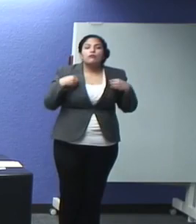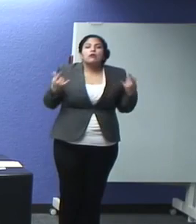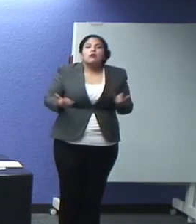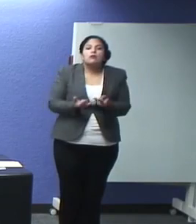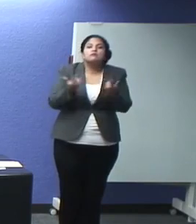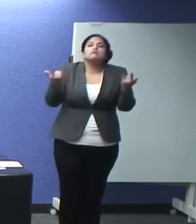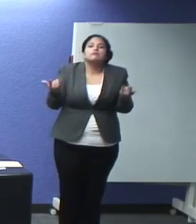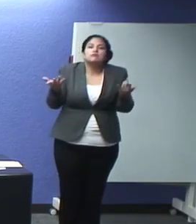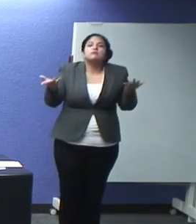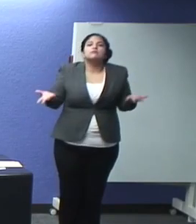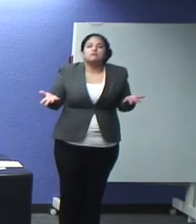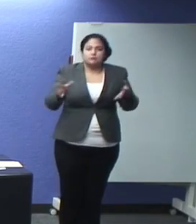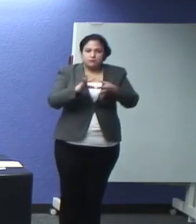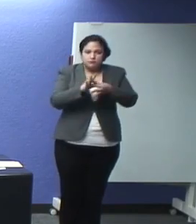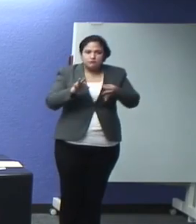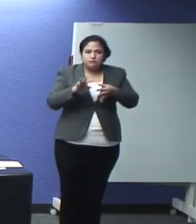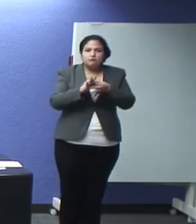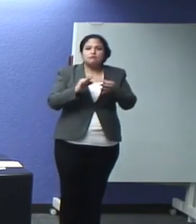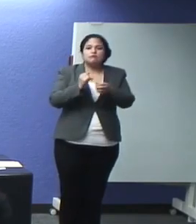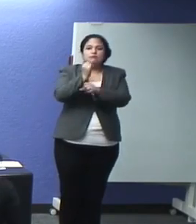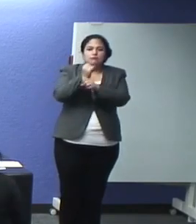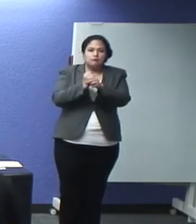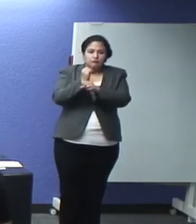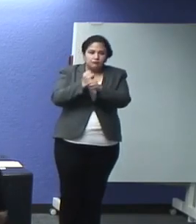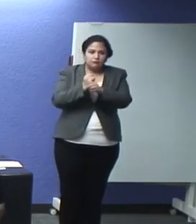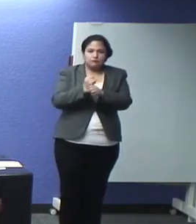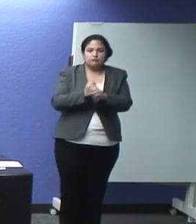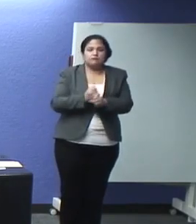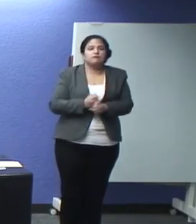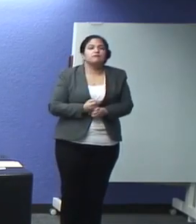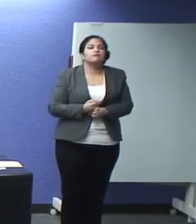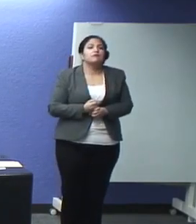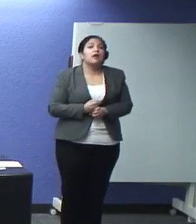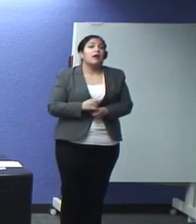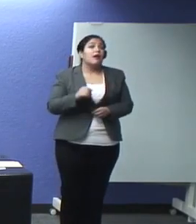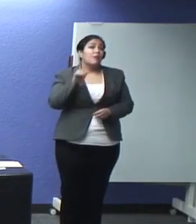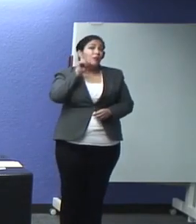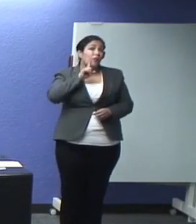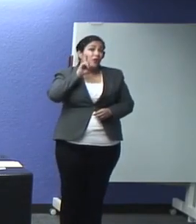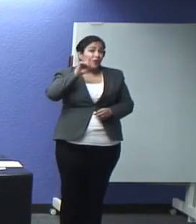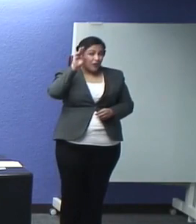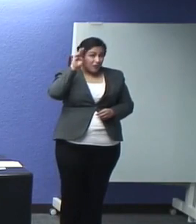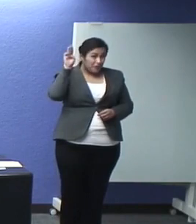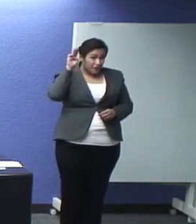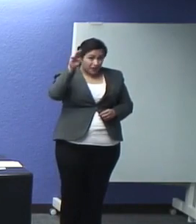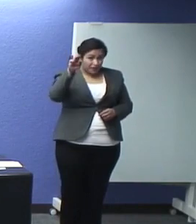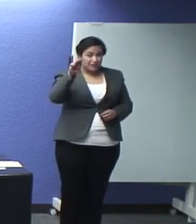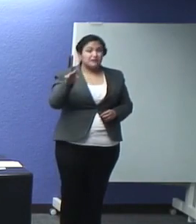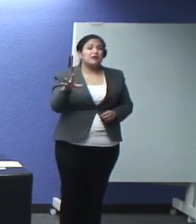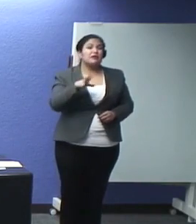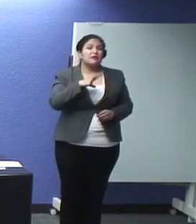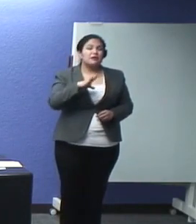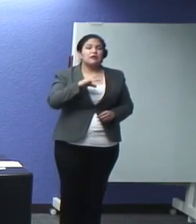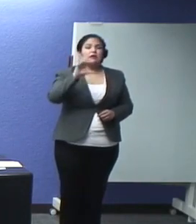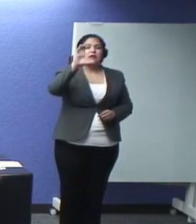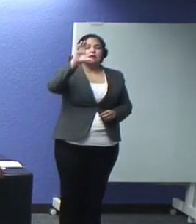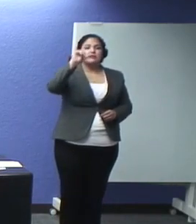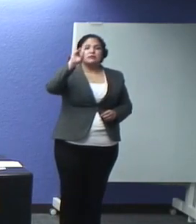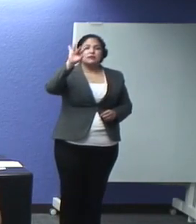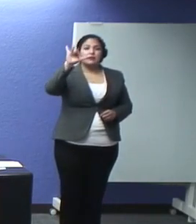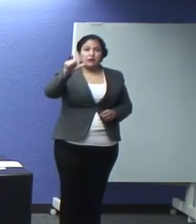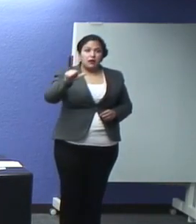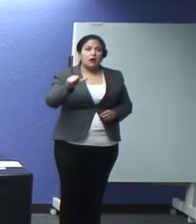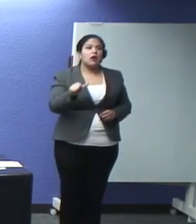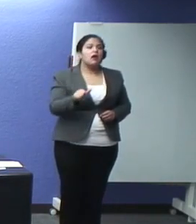discapacidad. La maestra Cintia se ha desempeñado desde hace más de 10 años como psicoterapeuta en